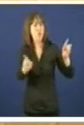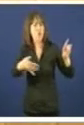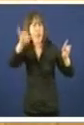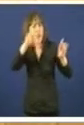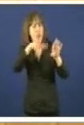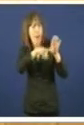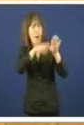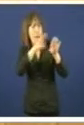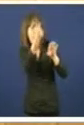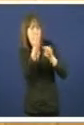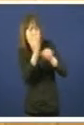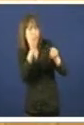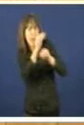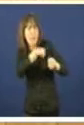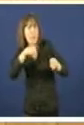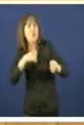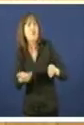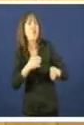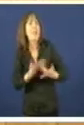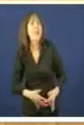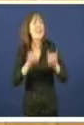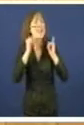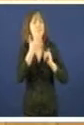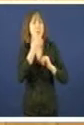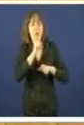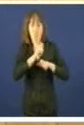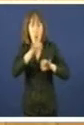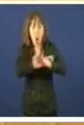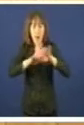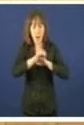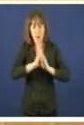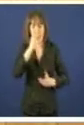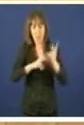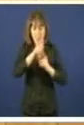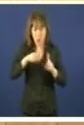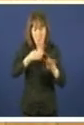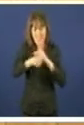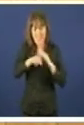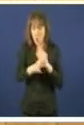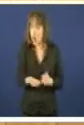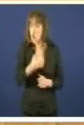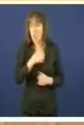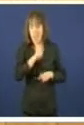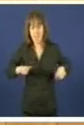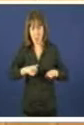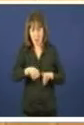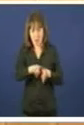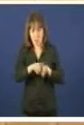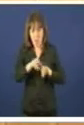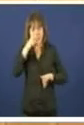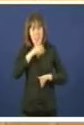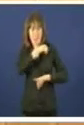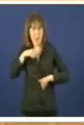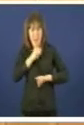nin tampouco poderán estar presentes nos seus órganos de administración e gestión, persoas ou entidades en representación de intereses privados.